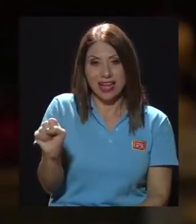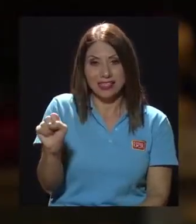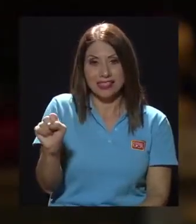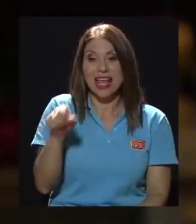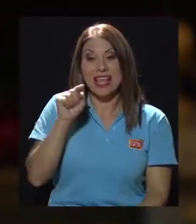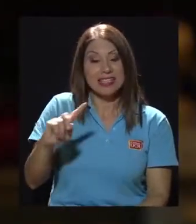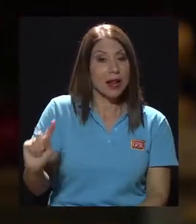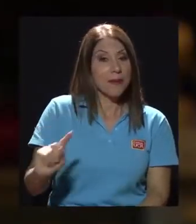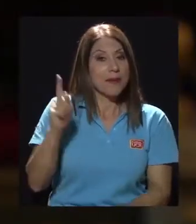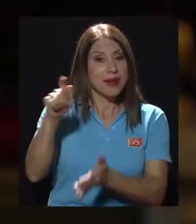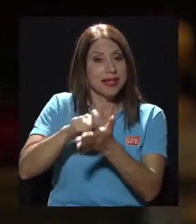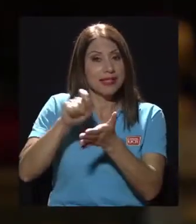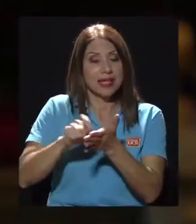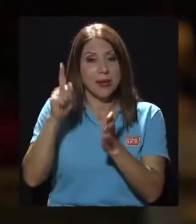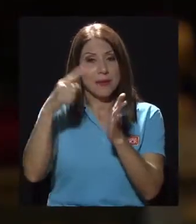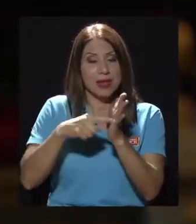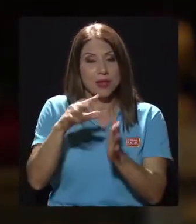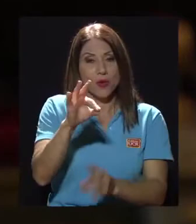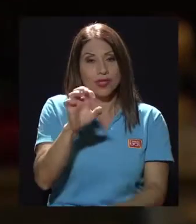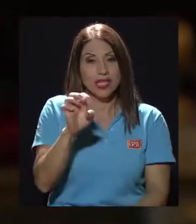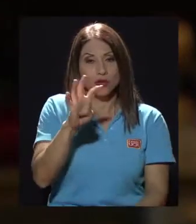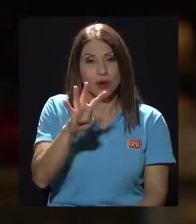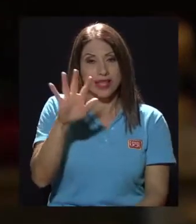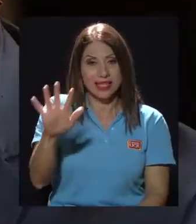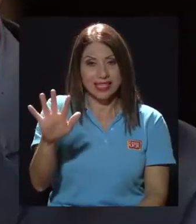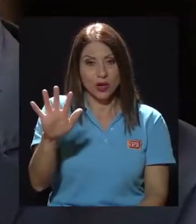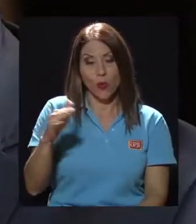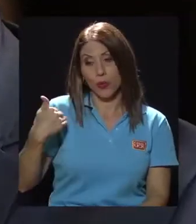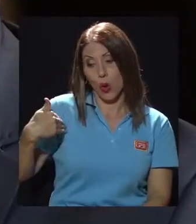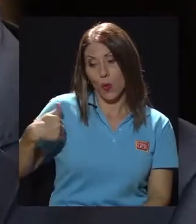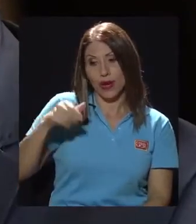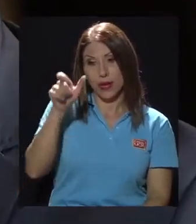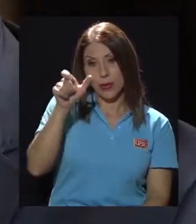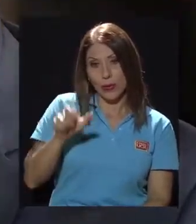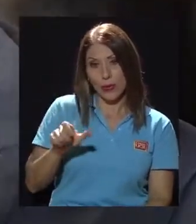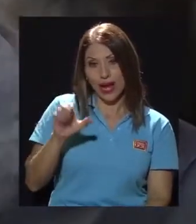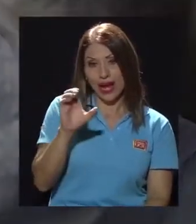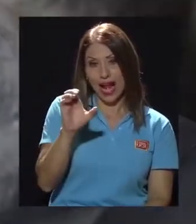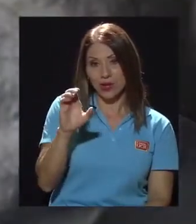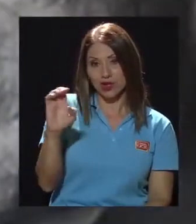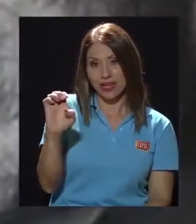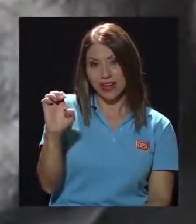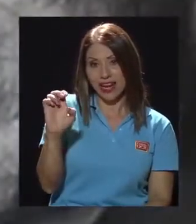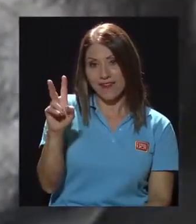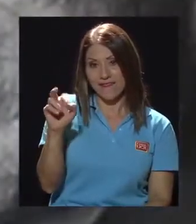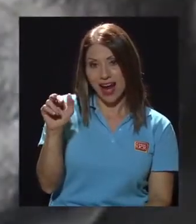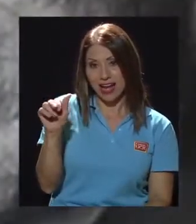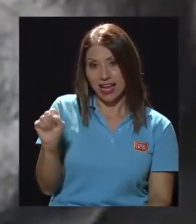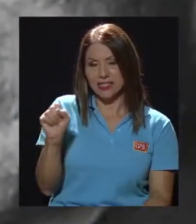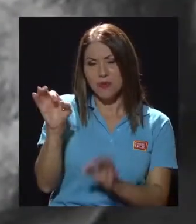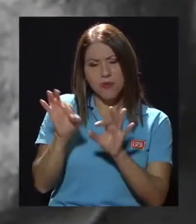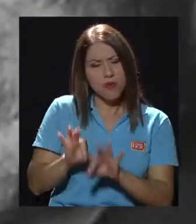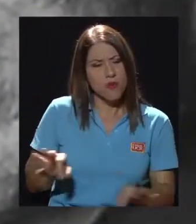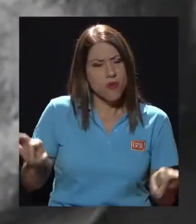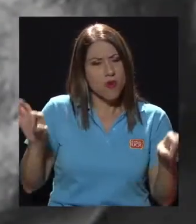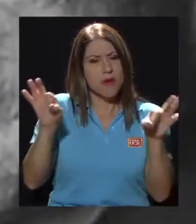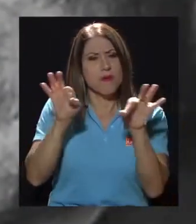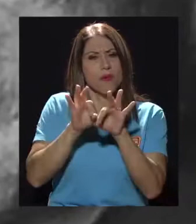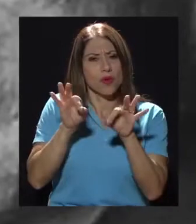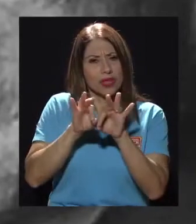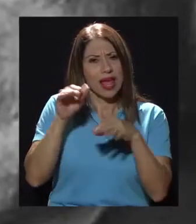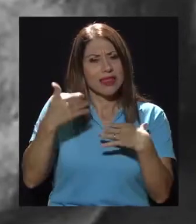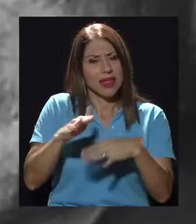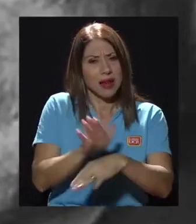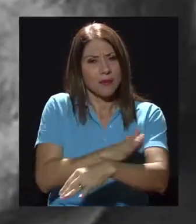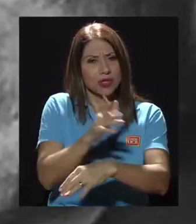la primera sinfonía escrita en 1945. Don Carlos Enrique Vargas fue una persona muy importante en la vida musical de Costa Rica. No solo trabajó con la